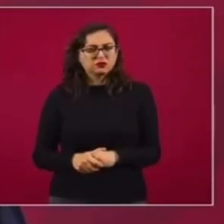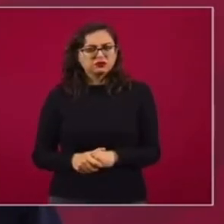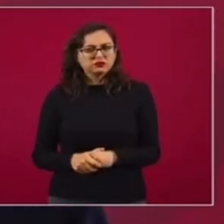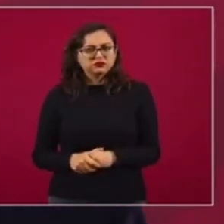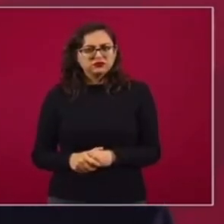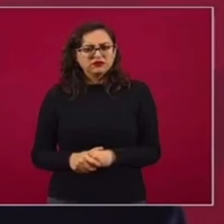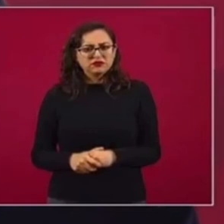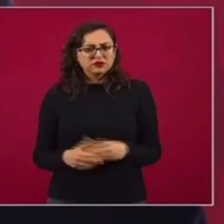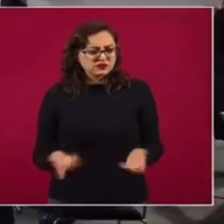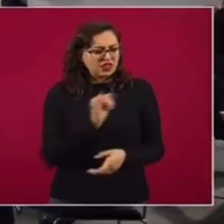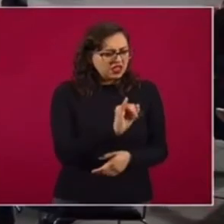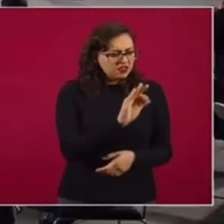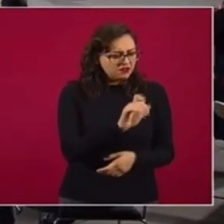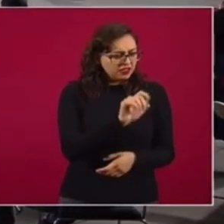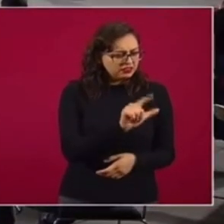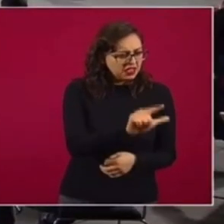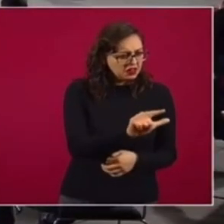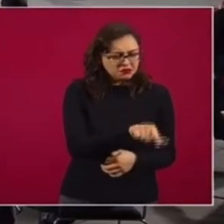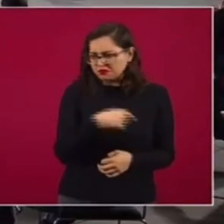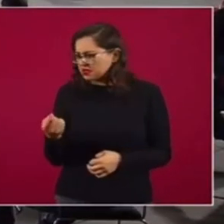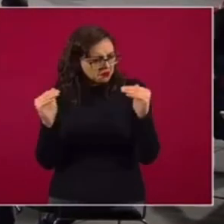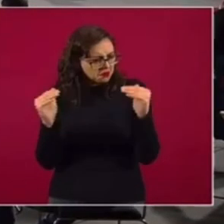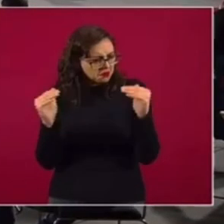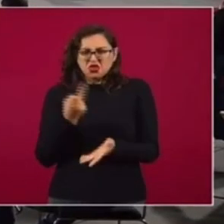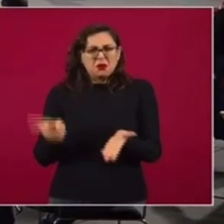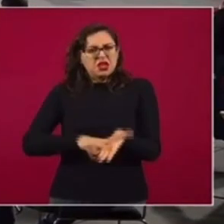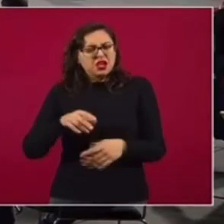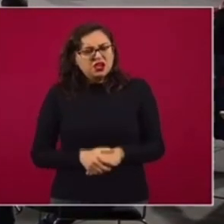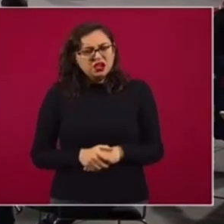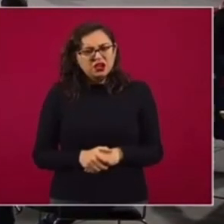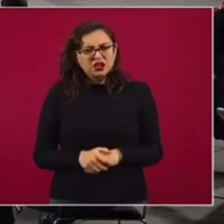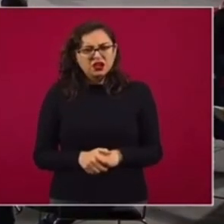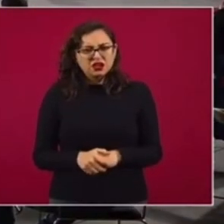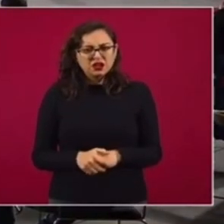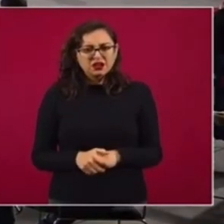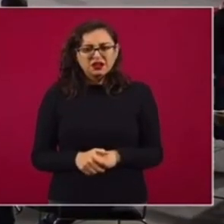qué IFETEL si existe la Secretaría de Comunicaciones? ¿Para qué